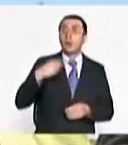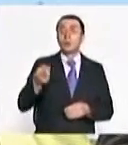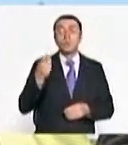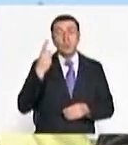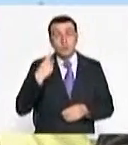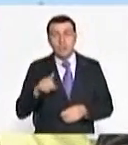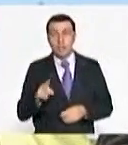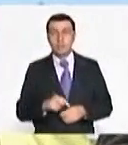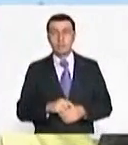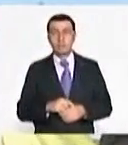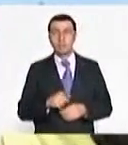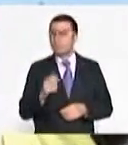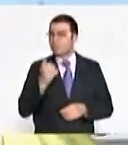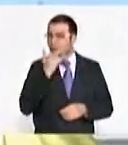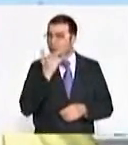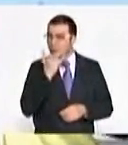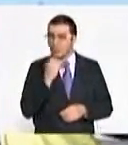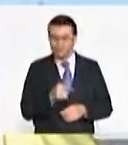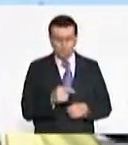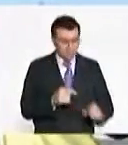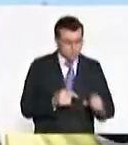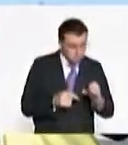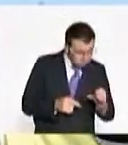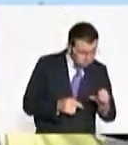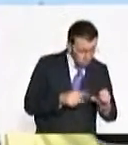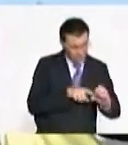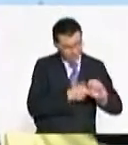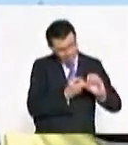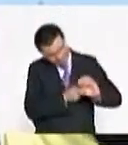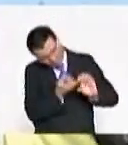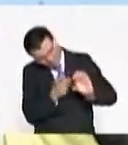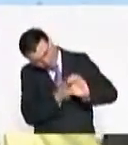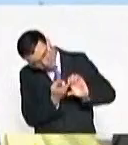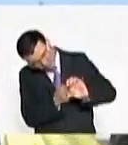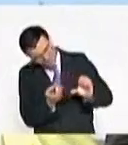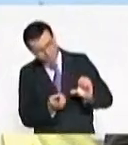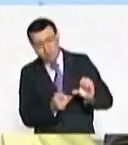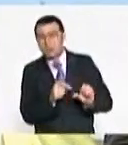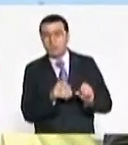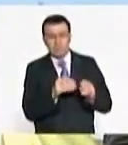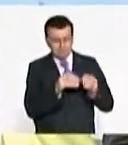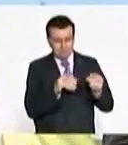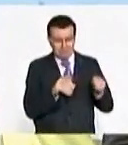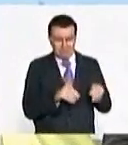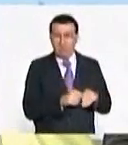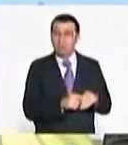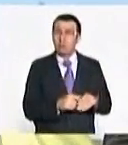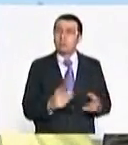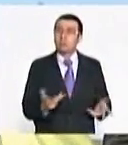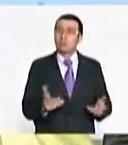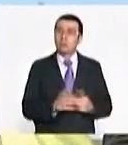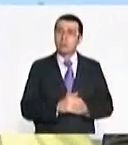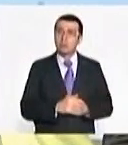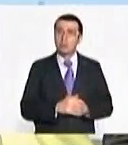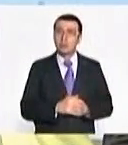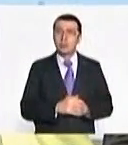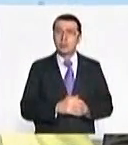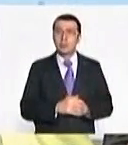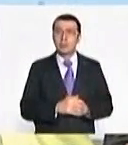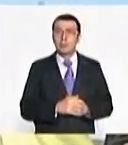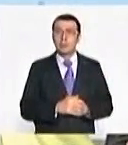un masatero. Así yo traje los frascos y era una masa, era una harina. Hombre,